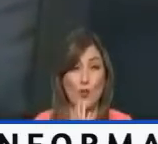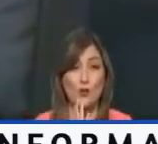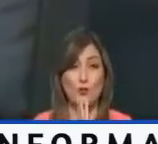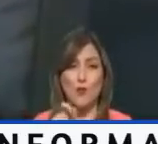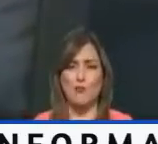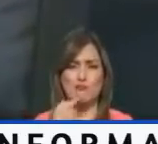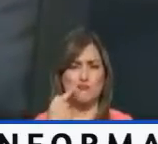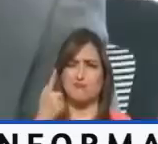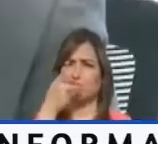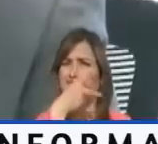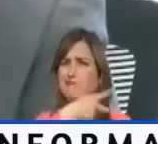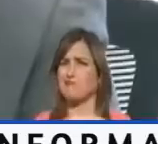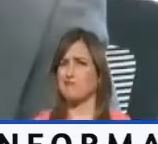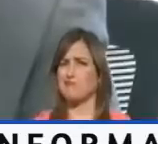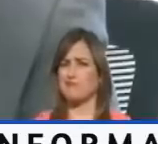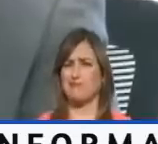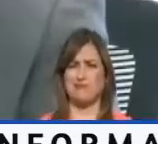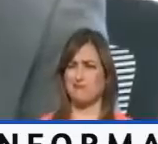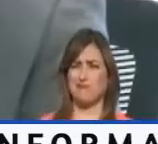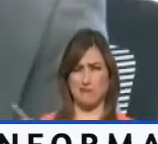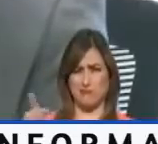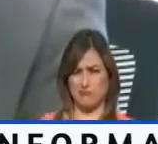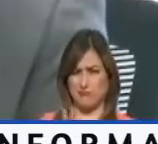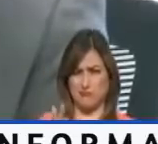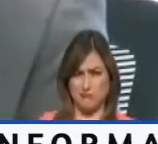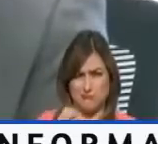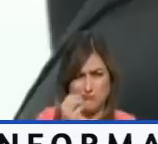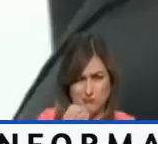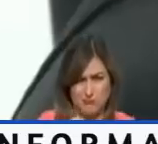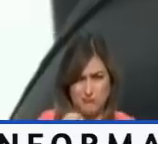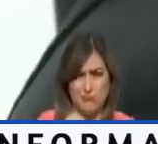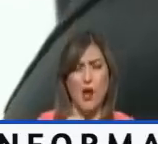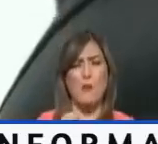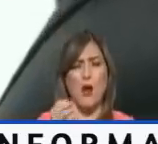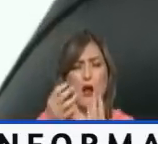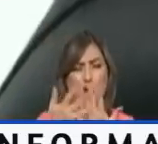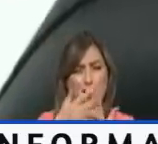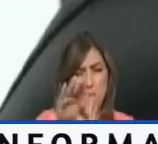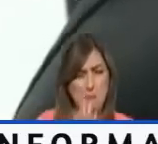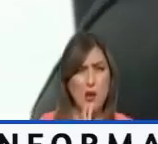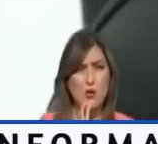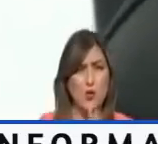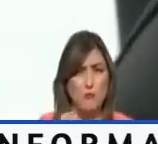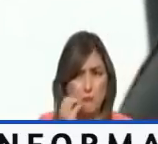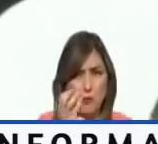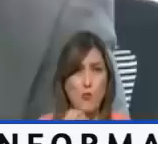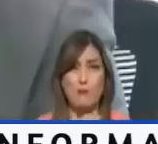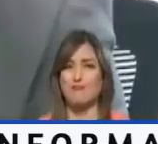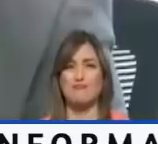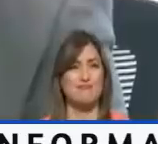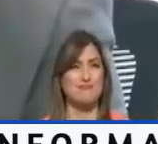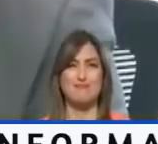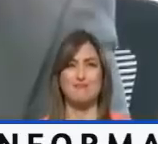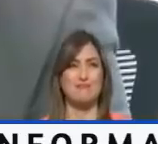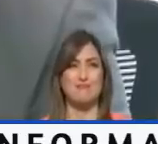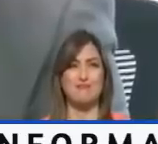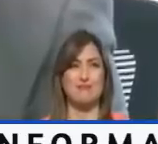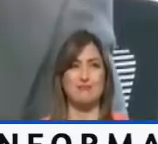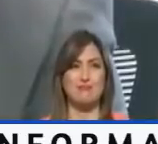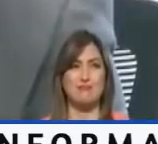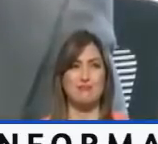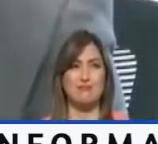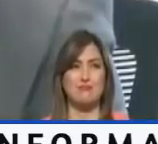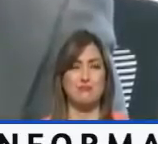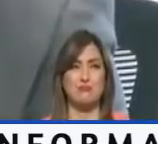abogado lo niega. Jamás hubo la intención de someterse a una cooperación eficaz. No tienen una manera real de colaborar con